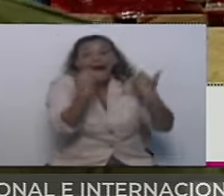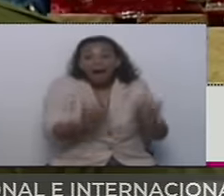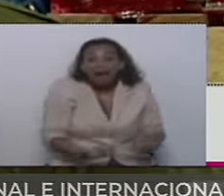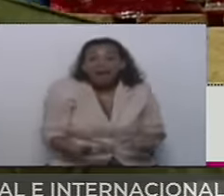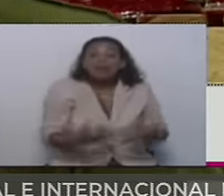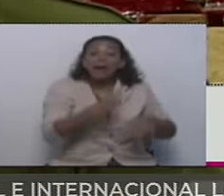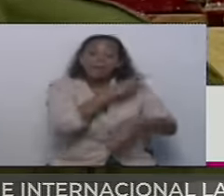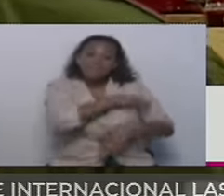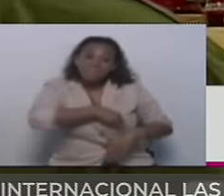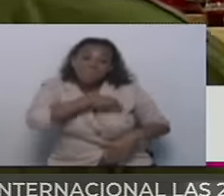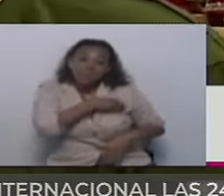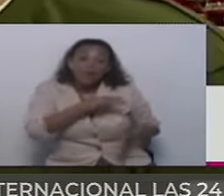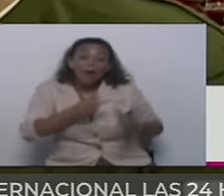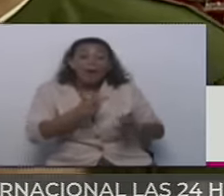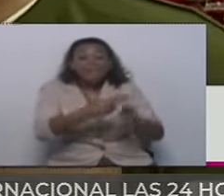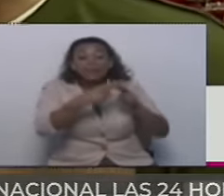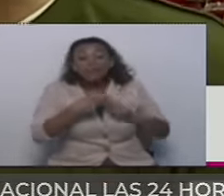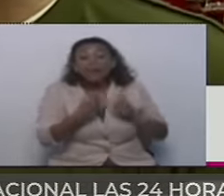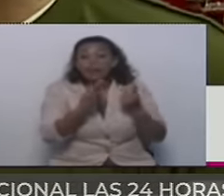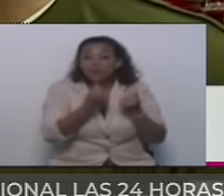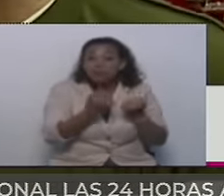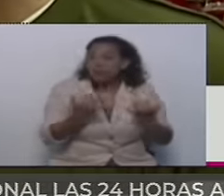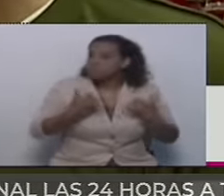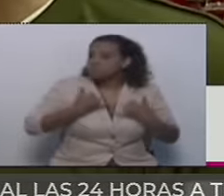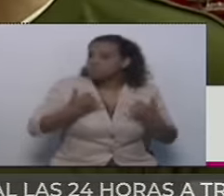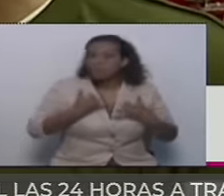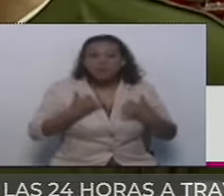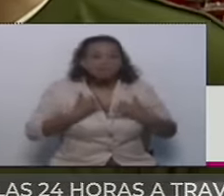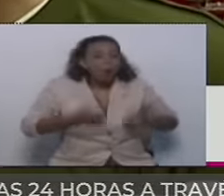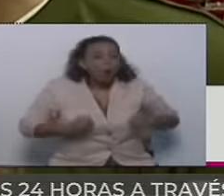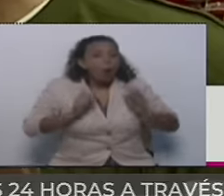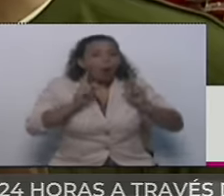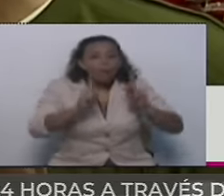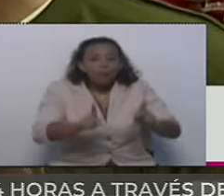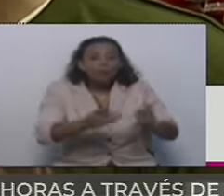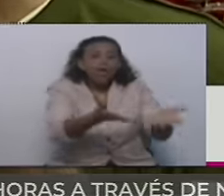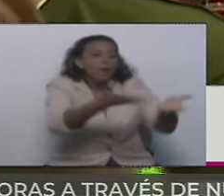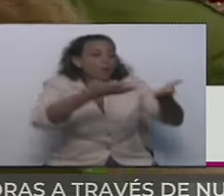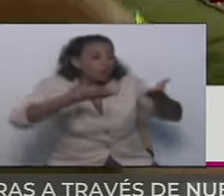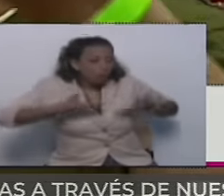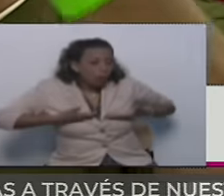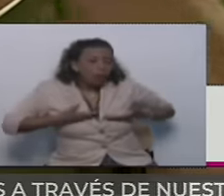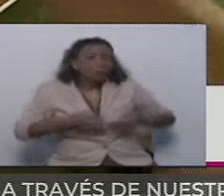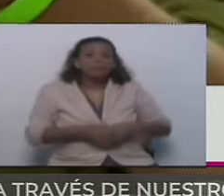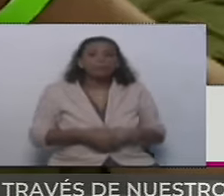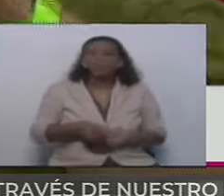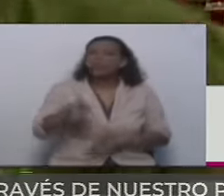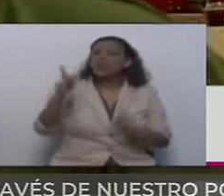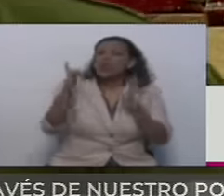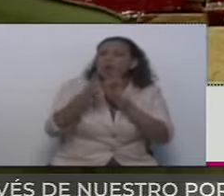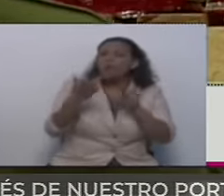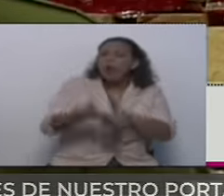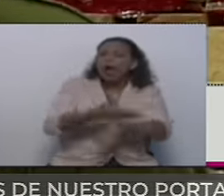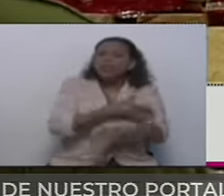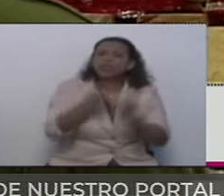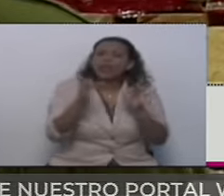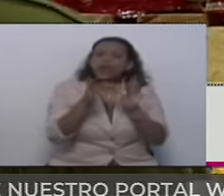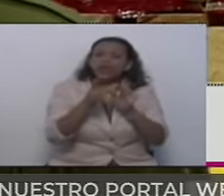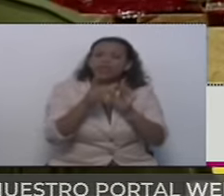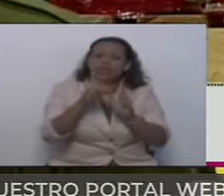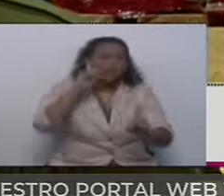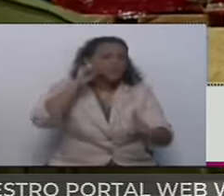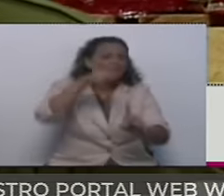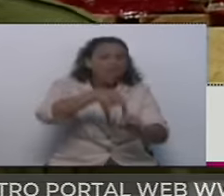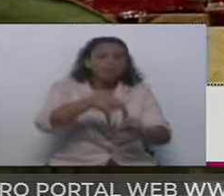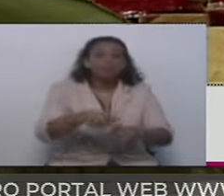esta misión, de esta gran misión, tengamos nosotros la oportunidad de recibir ese producto. ¿Cómo te contactaron a ti, Andy?